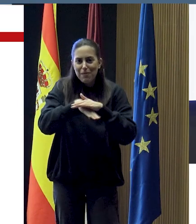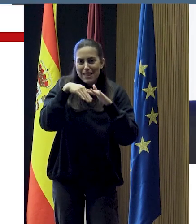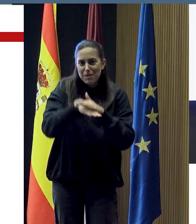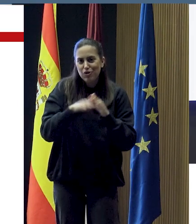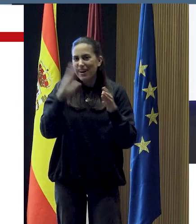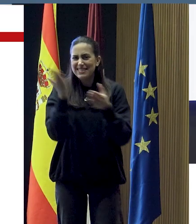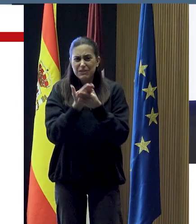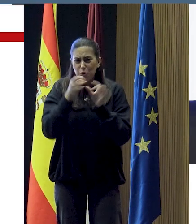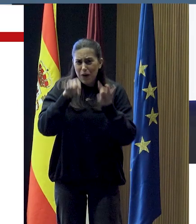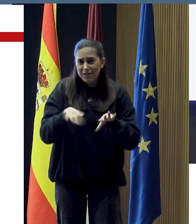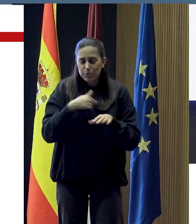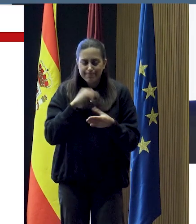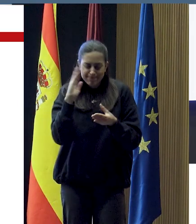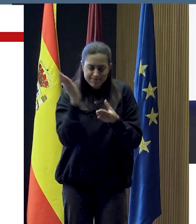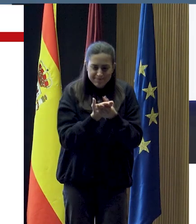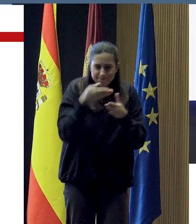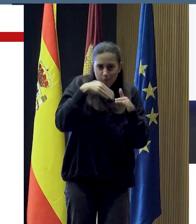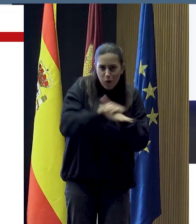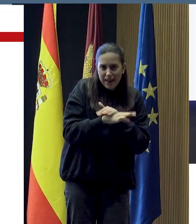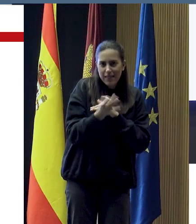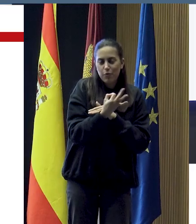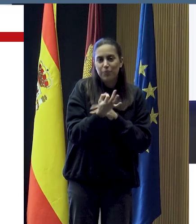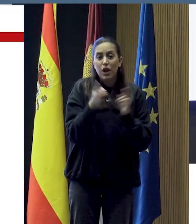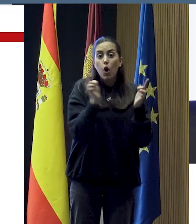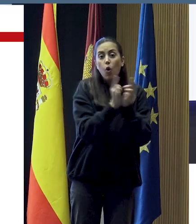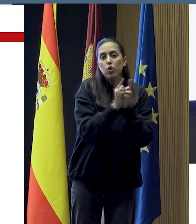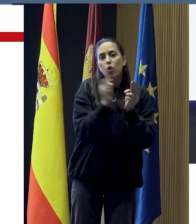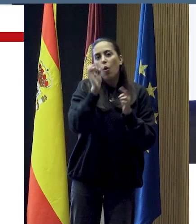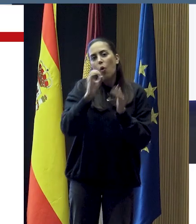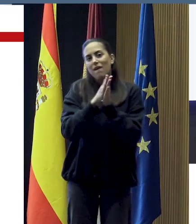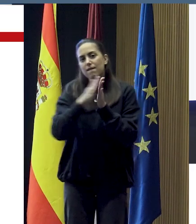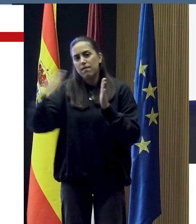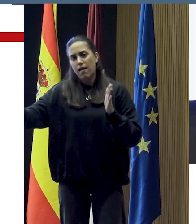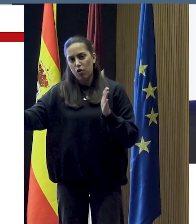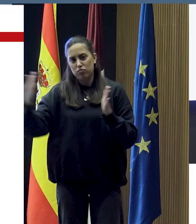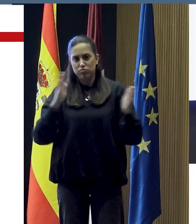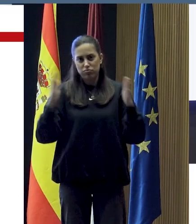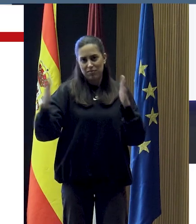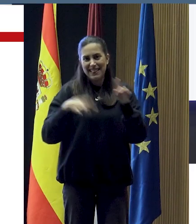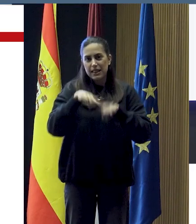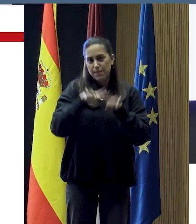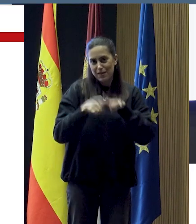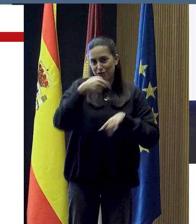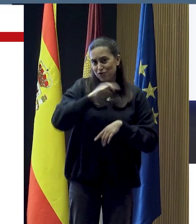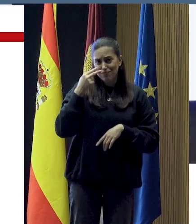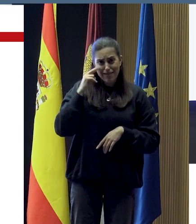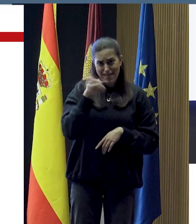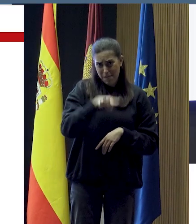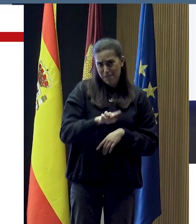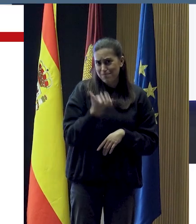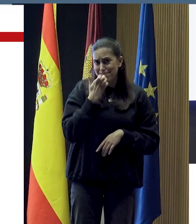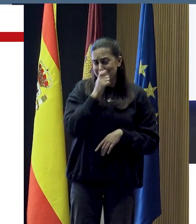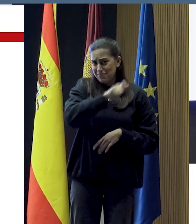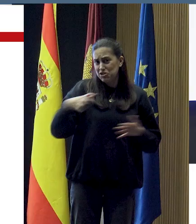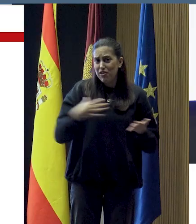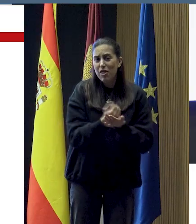archivador. Ese almacenamiento puede ser a corto o a largo plazo. Esto también todos seguramente tenemos experiencia de ello. Por ejemplo,